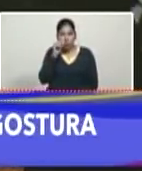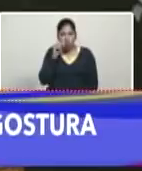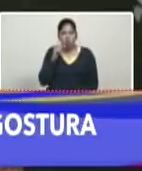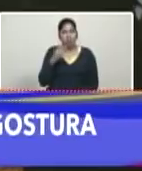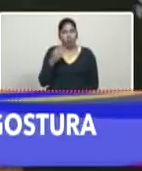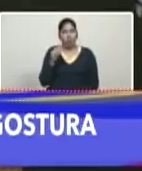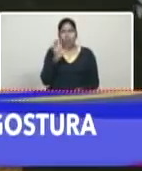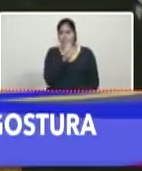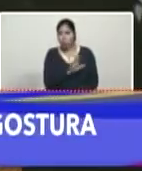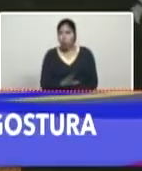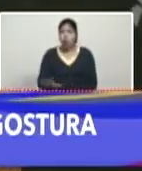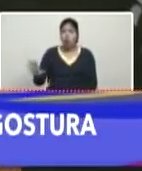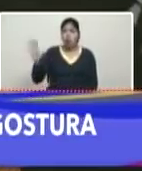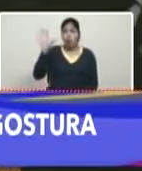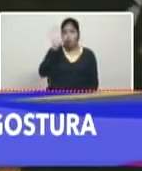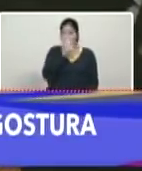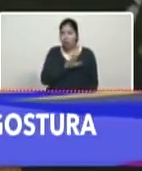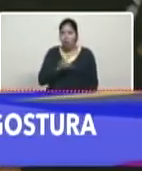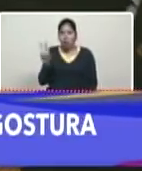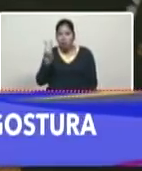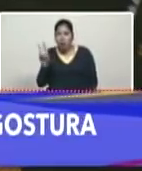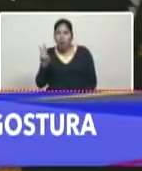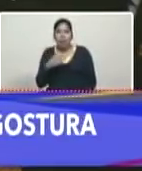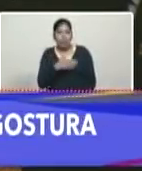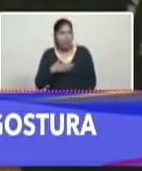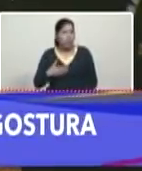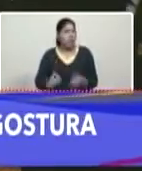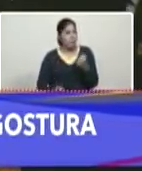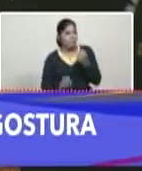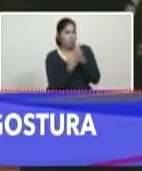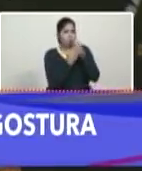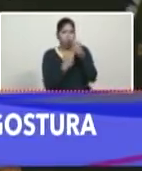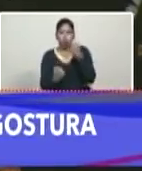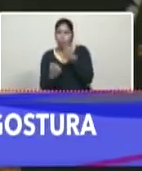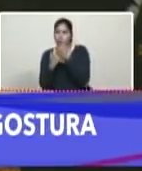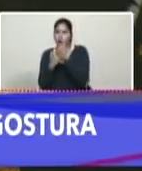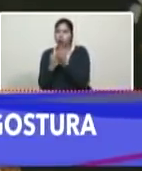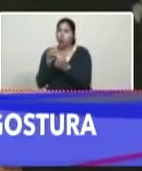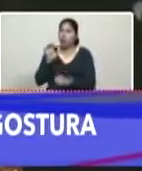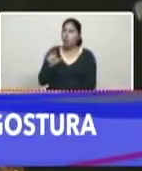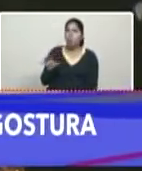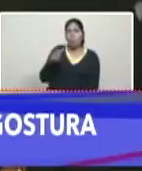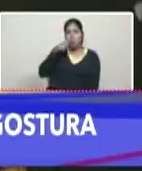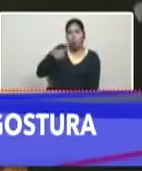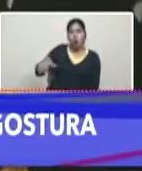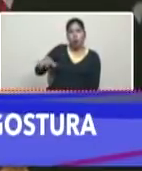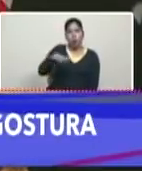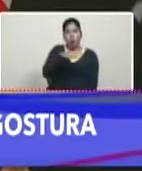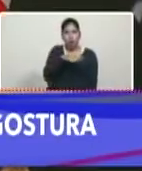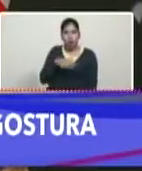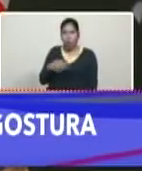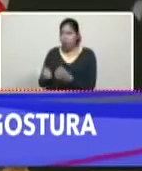punta, buscando la solidaridad, el apoyo de los pueblos